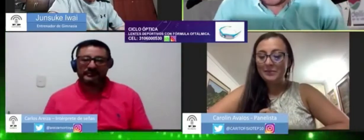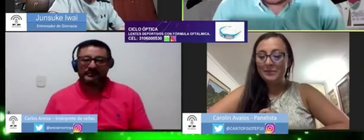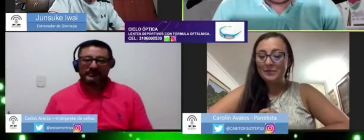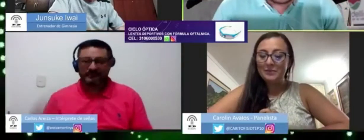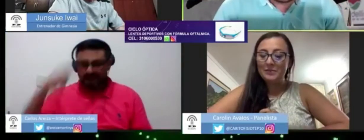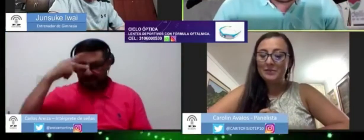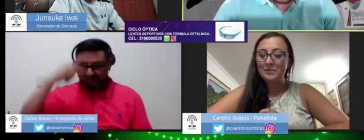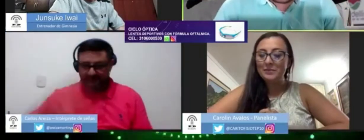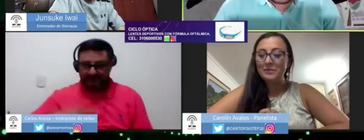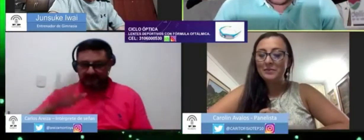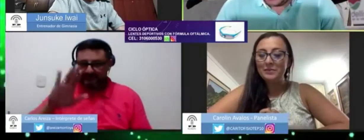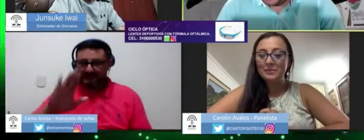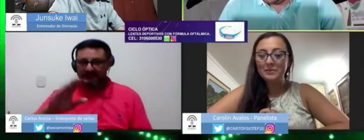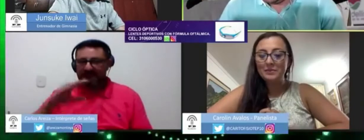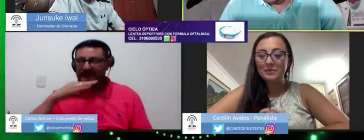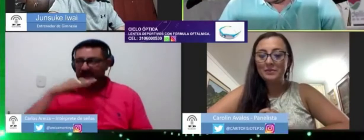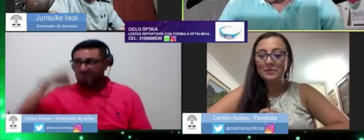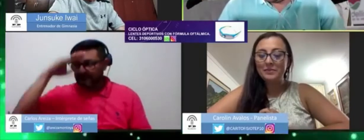Medellín,